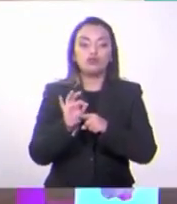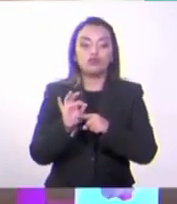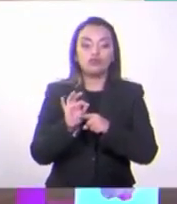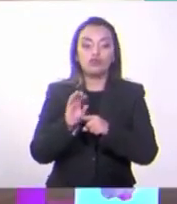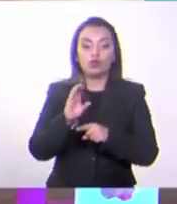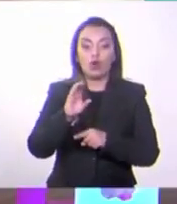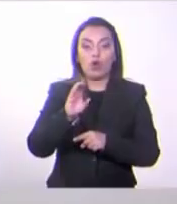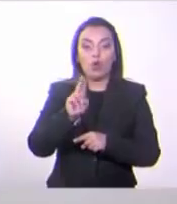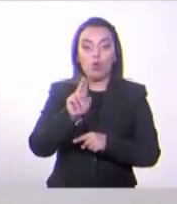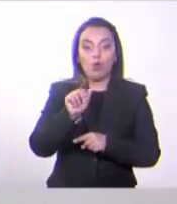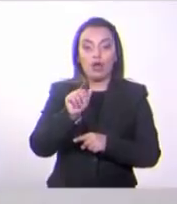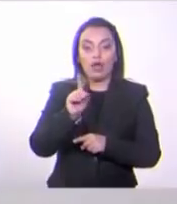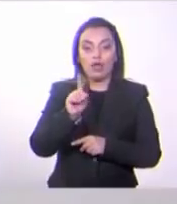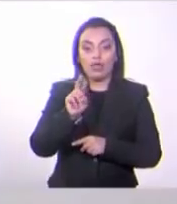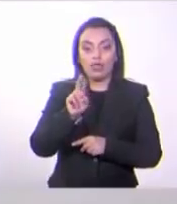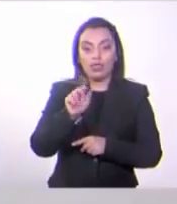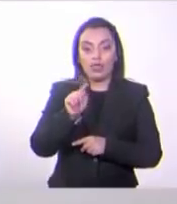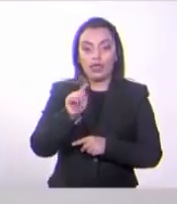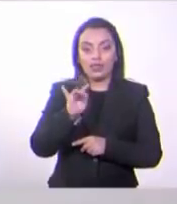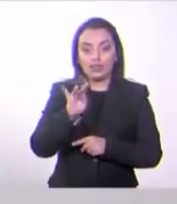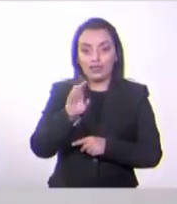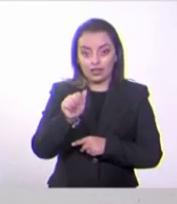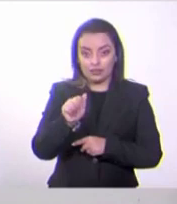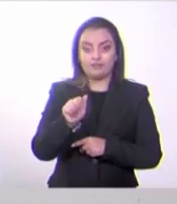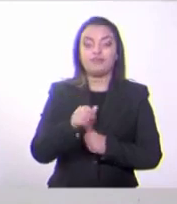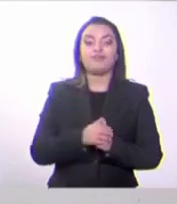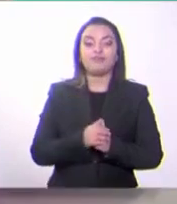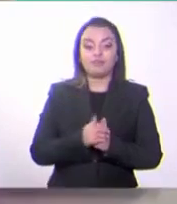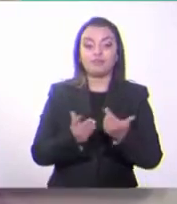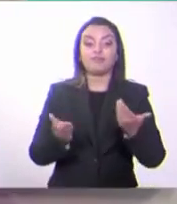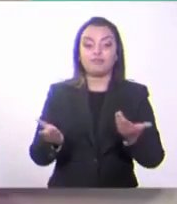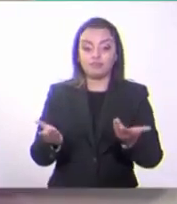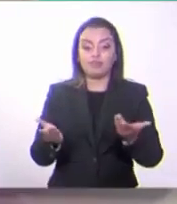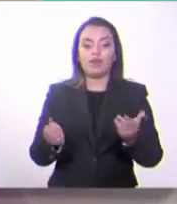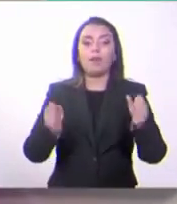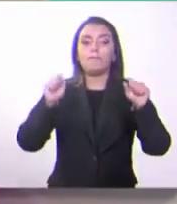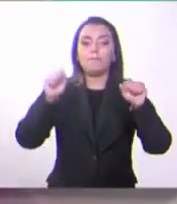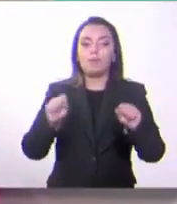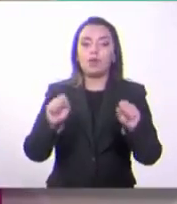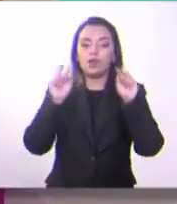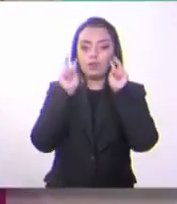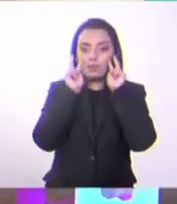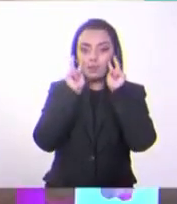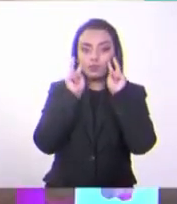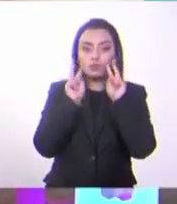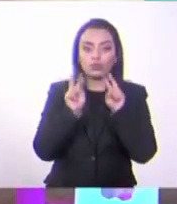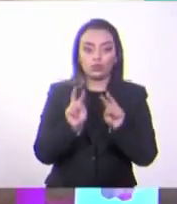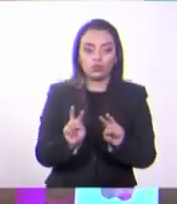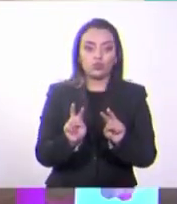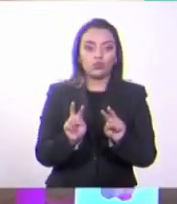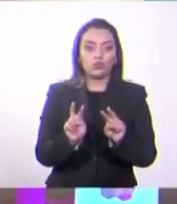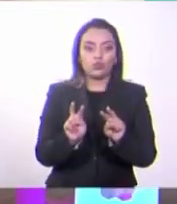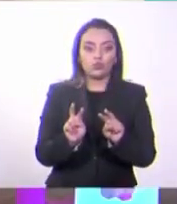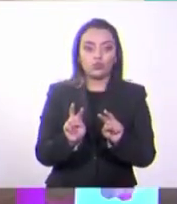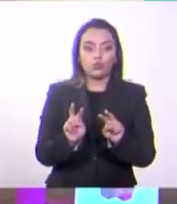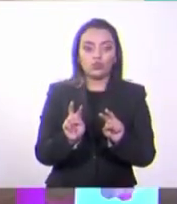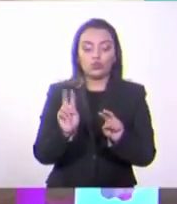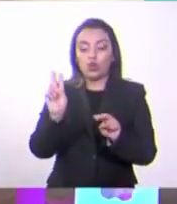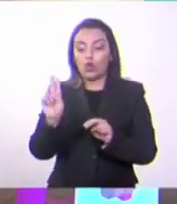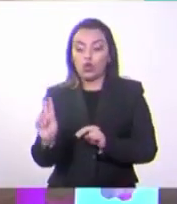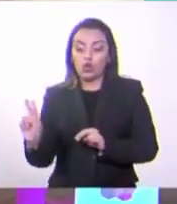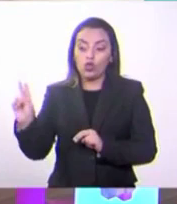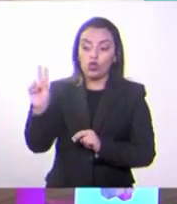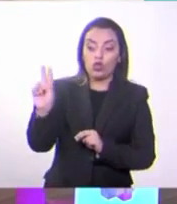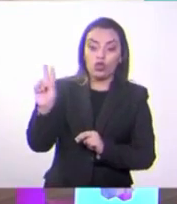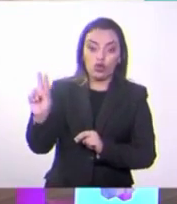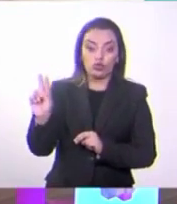empezamos a estudiar allá por noveno grado, ¿sí? Y lo podemos ver porque su exponente, el exponente de la variable, es